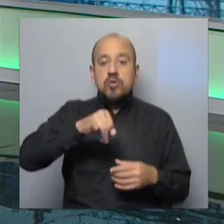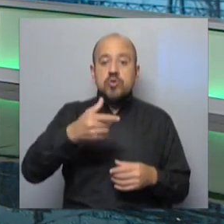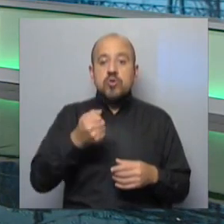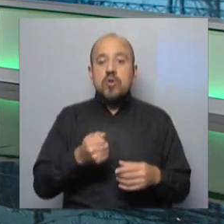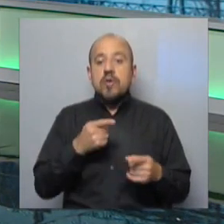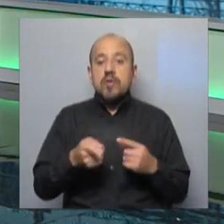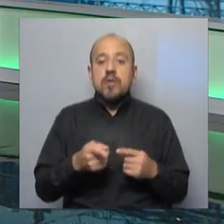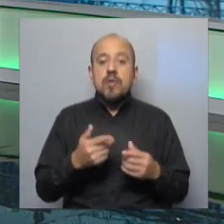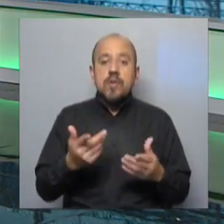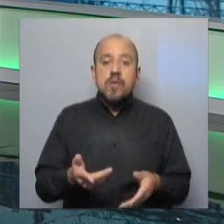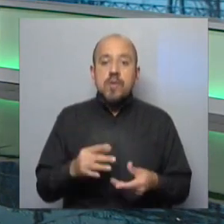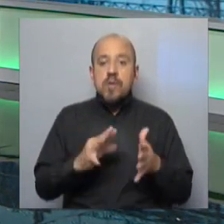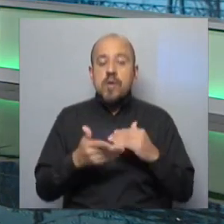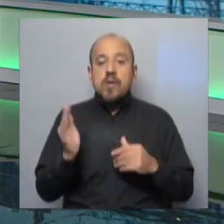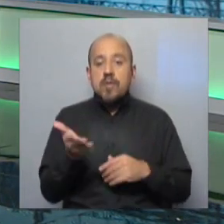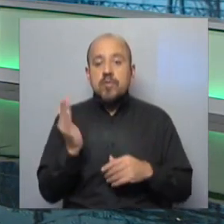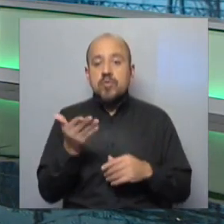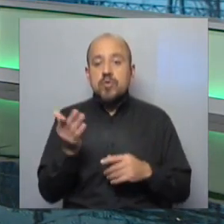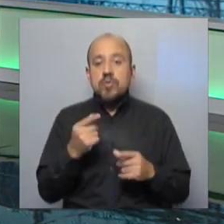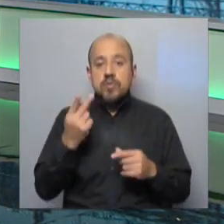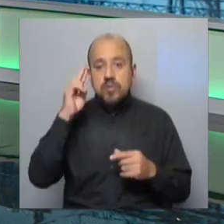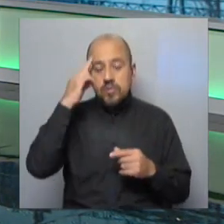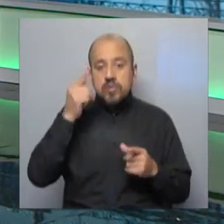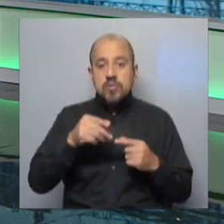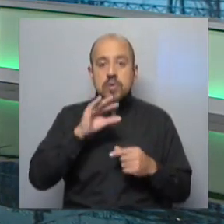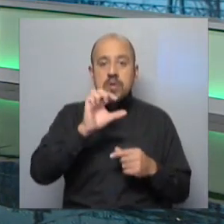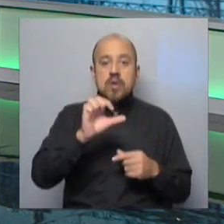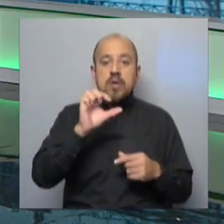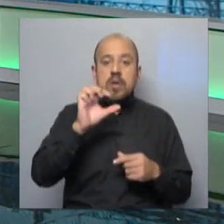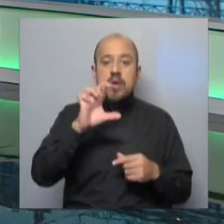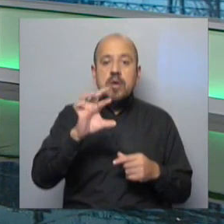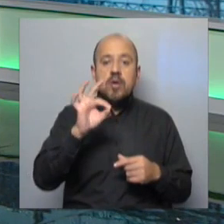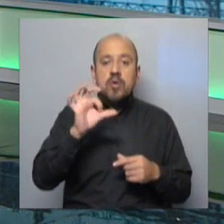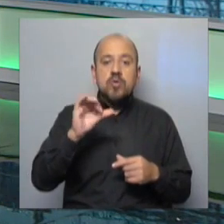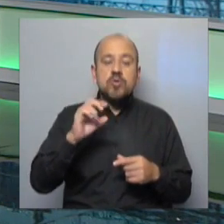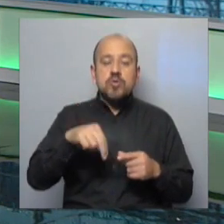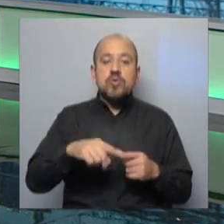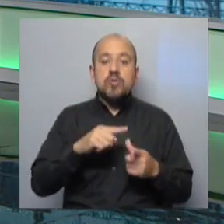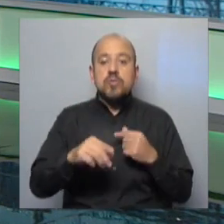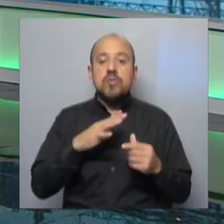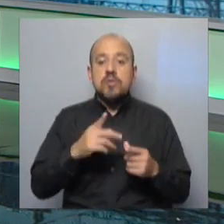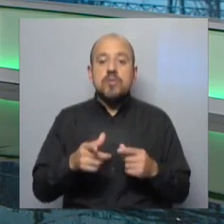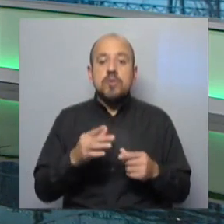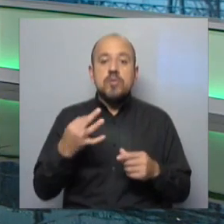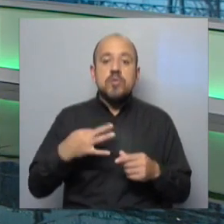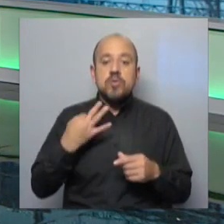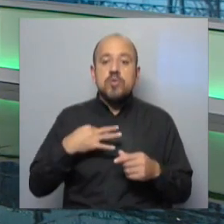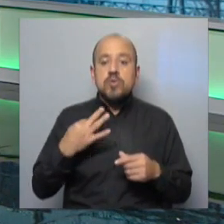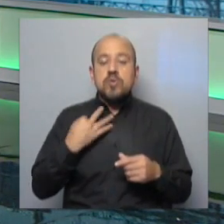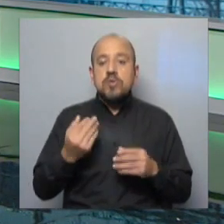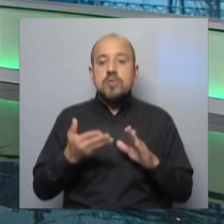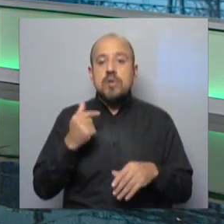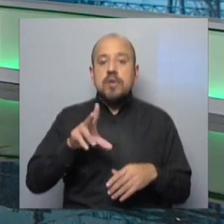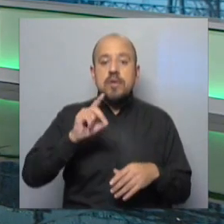del modelo productivo de nuestro país en la erosión de los suelos ha incrementado de hecho hace unos años más del